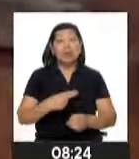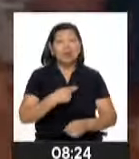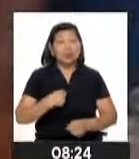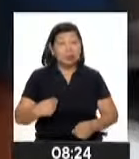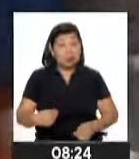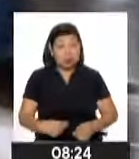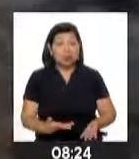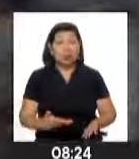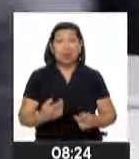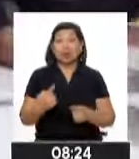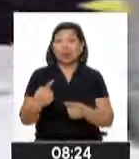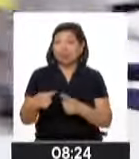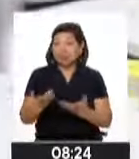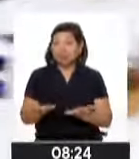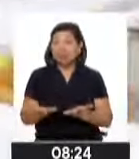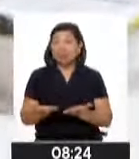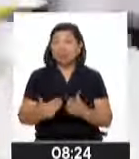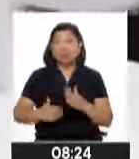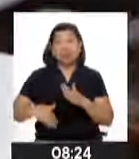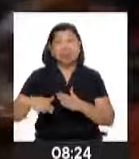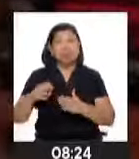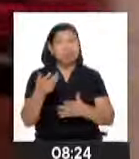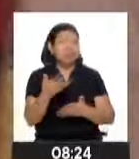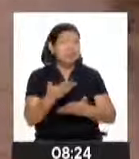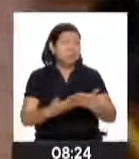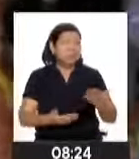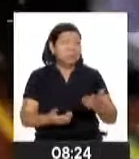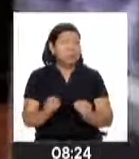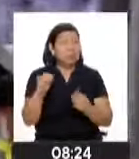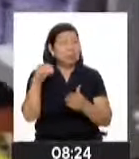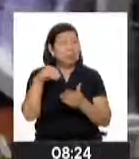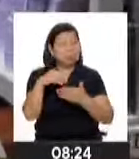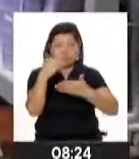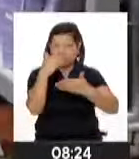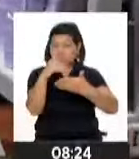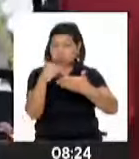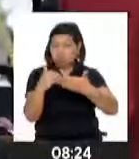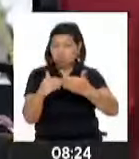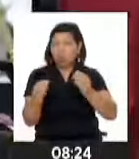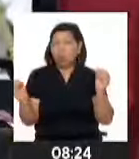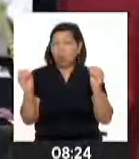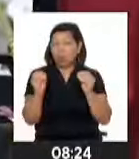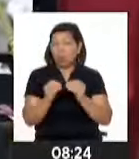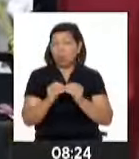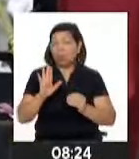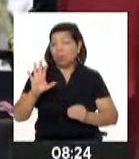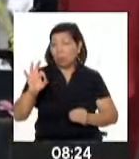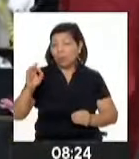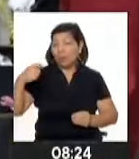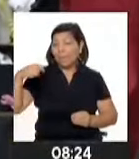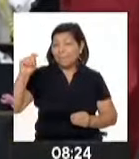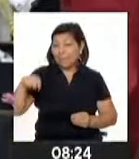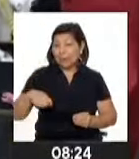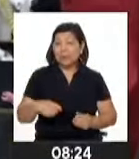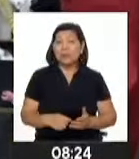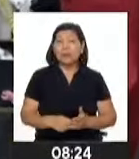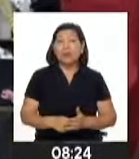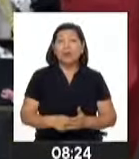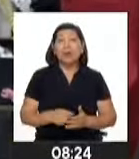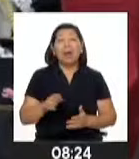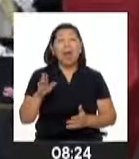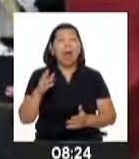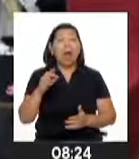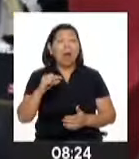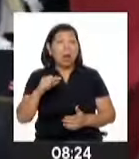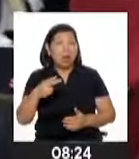y Bangladesh lideraron el ranking de proveedores al concretar de forma conjunta el 50%. Le siguen India, Indonesia,